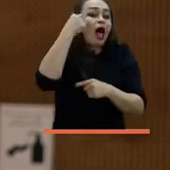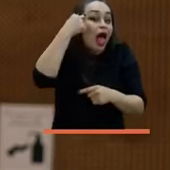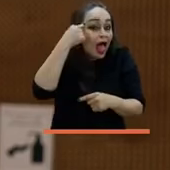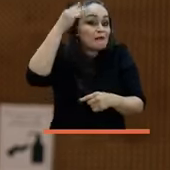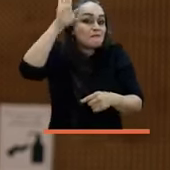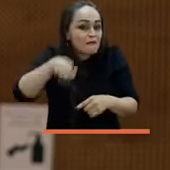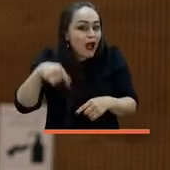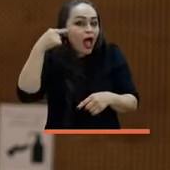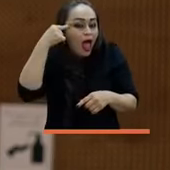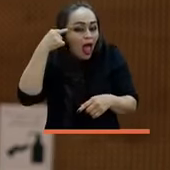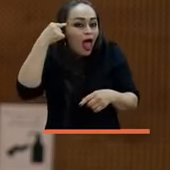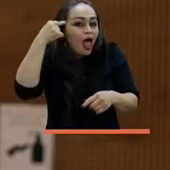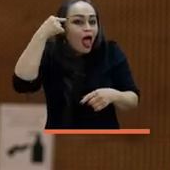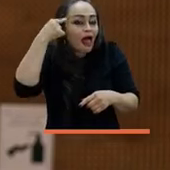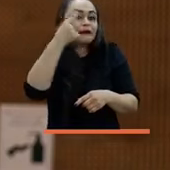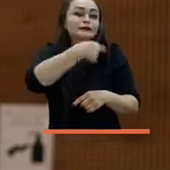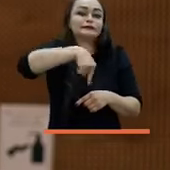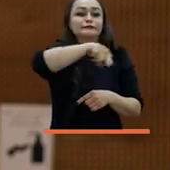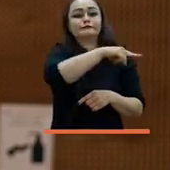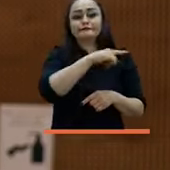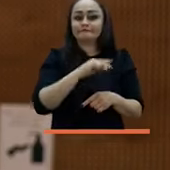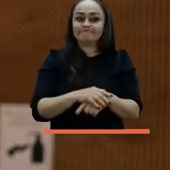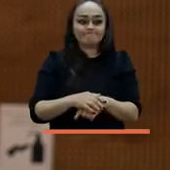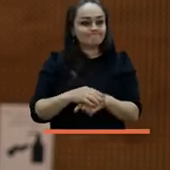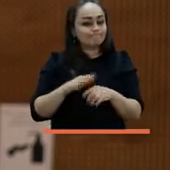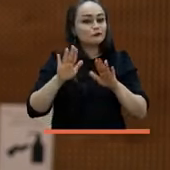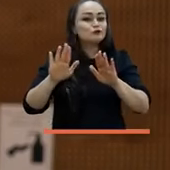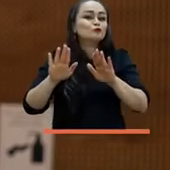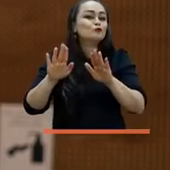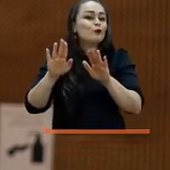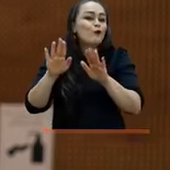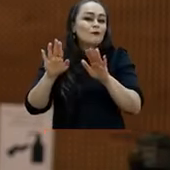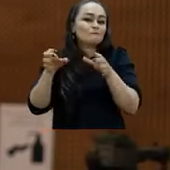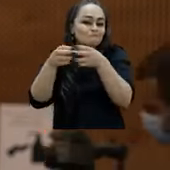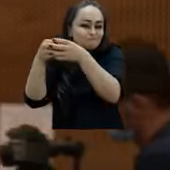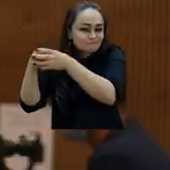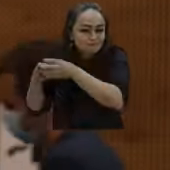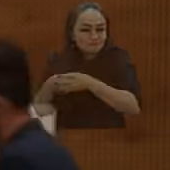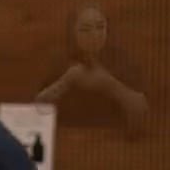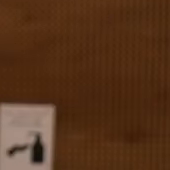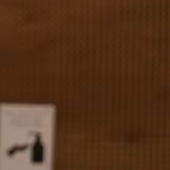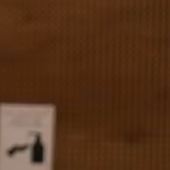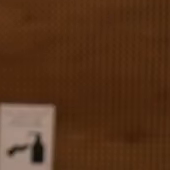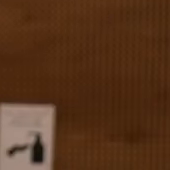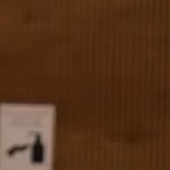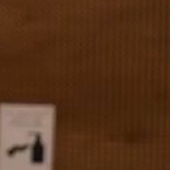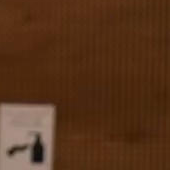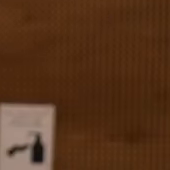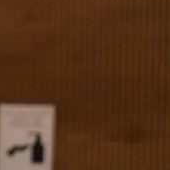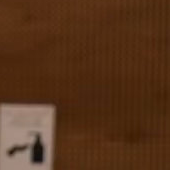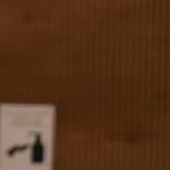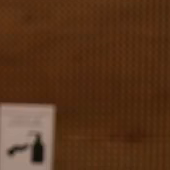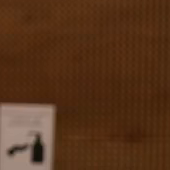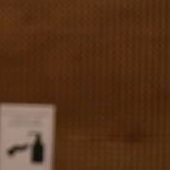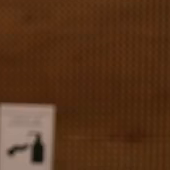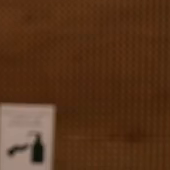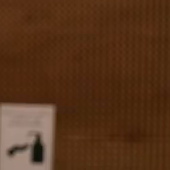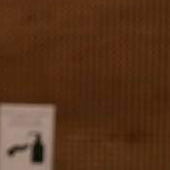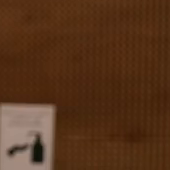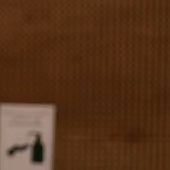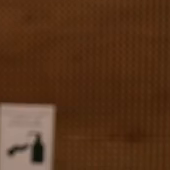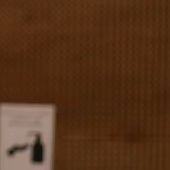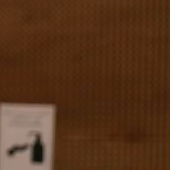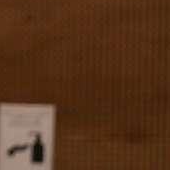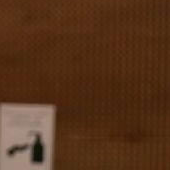de los estigmas que hay alrededor de la población diversa podemos mencionar muchas de otras barreras en lo político